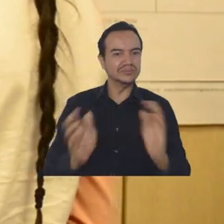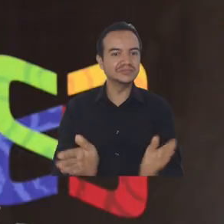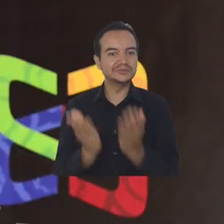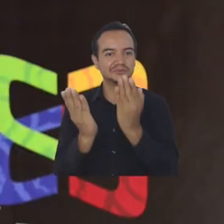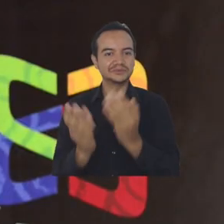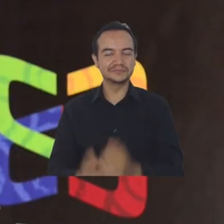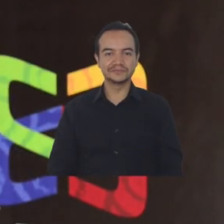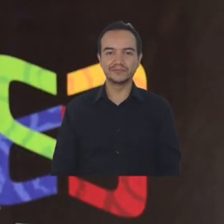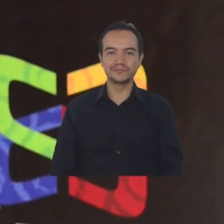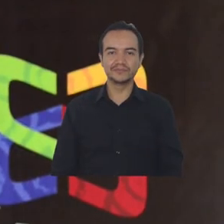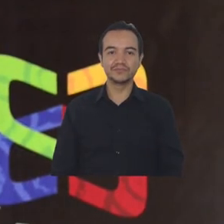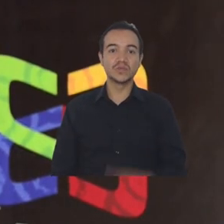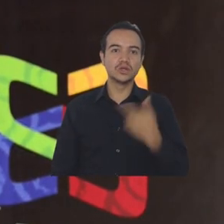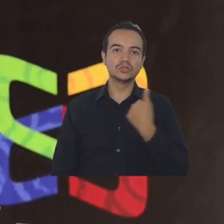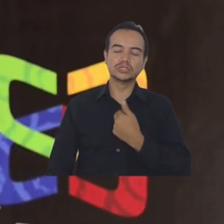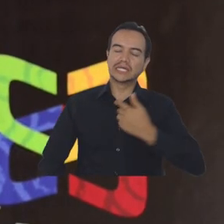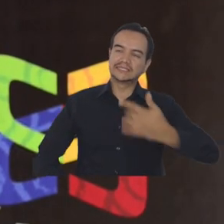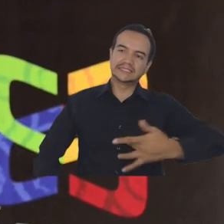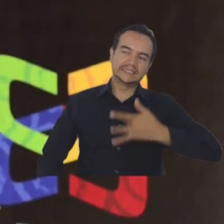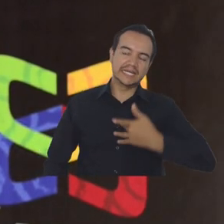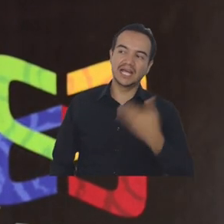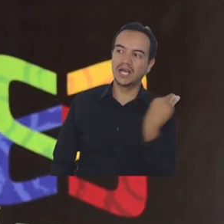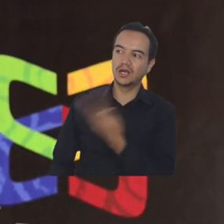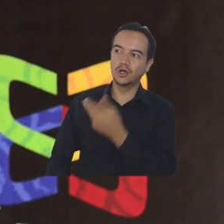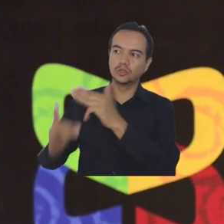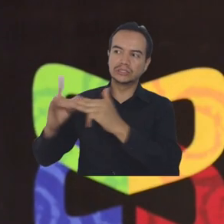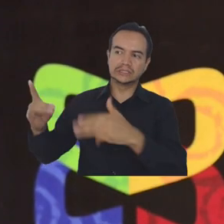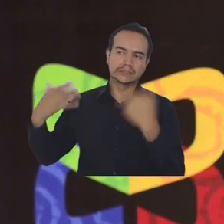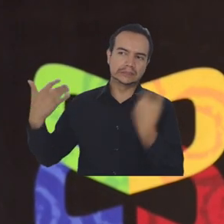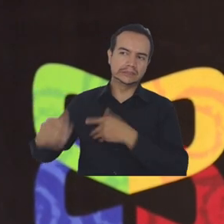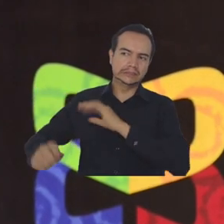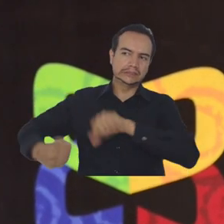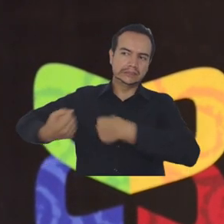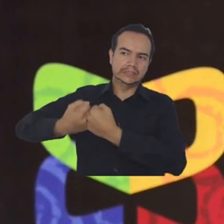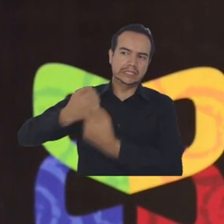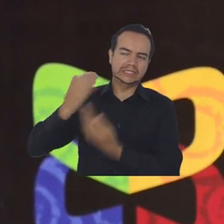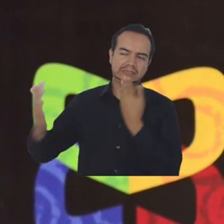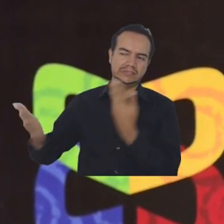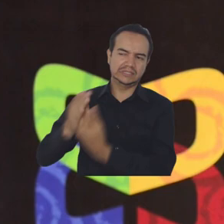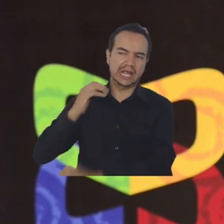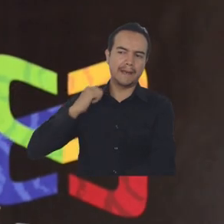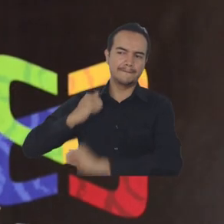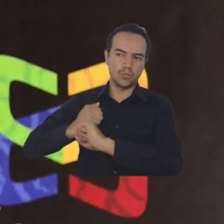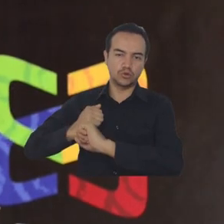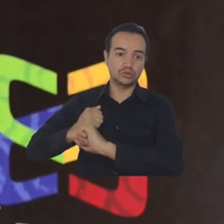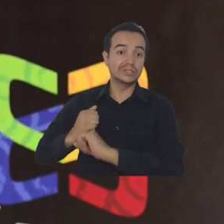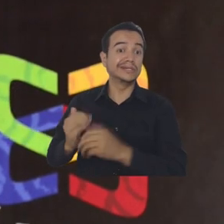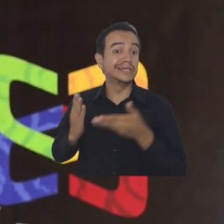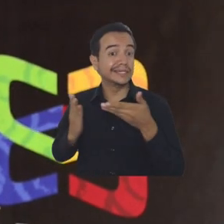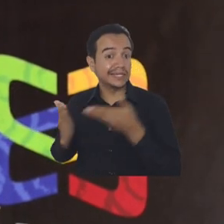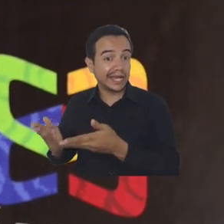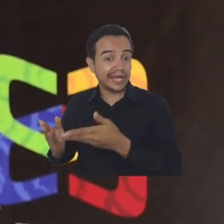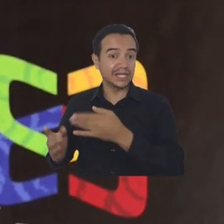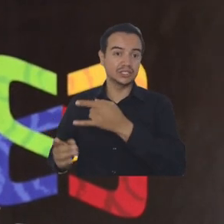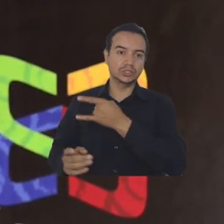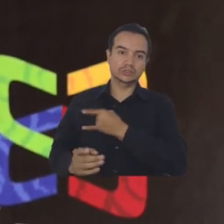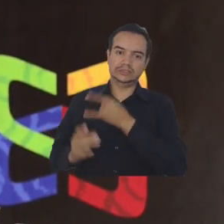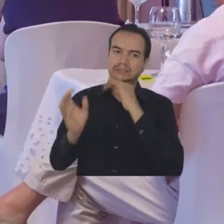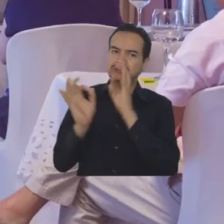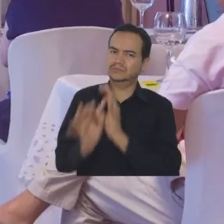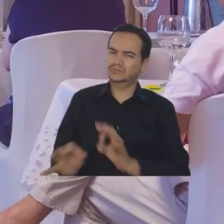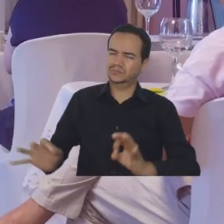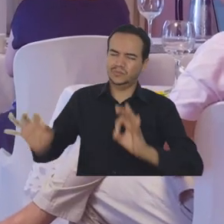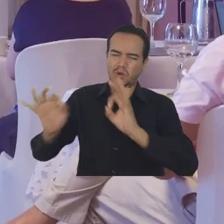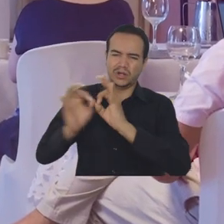programa. Para nosotros es un gran aliado la Universidad del Magdalena. Indudablemente la academia es el factor fundamental